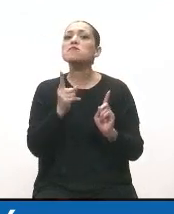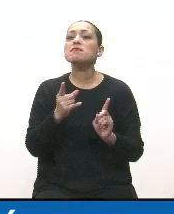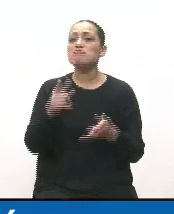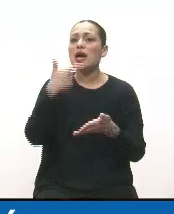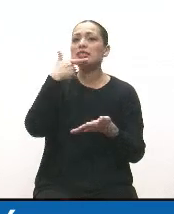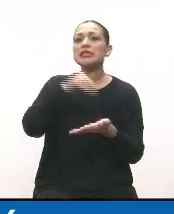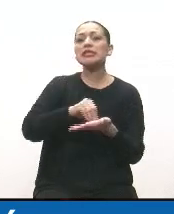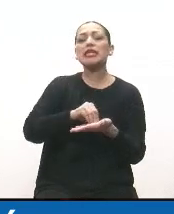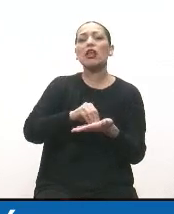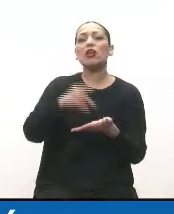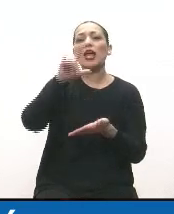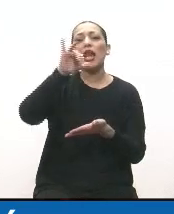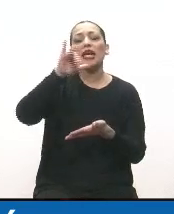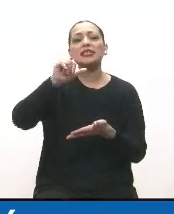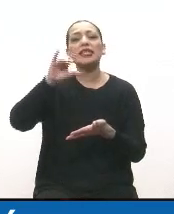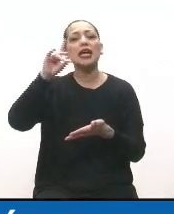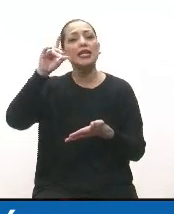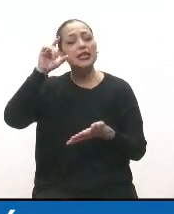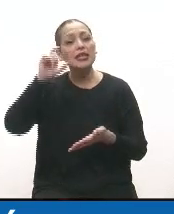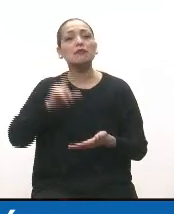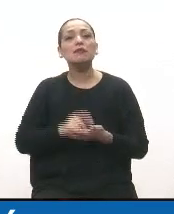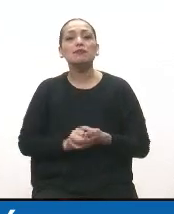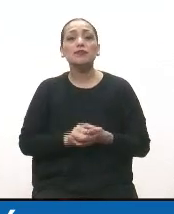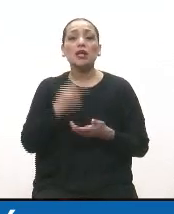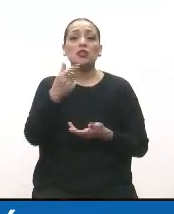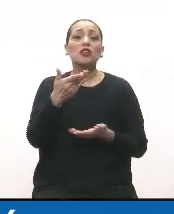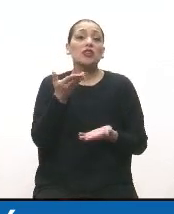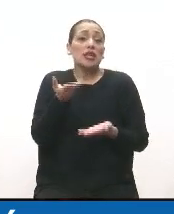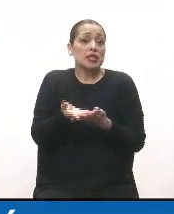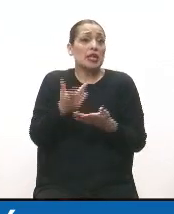que son todos tipos de delitos los que estamos,